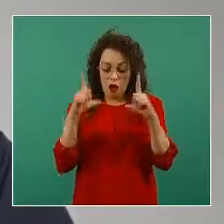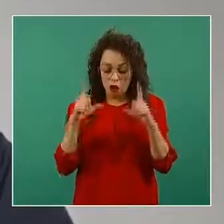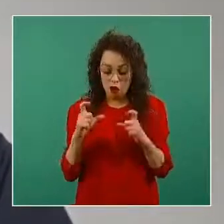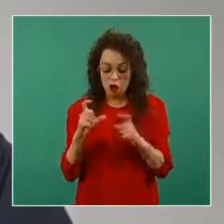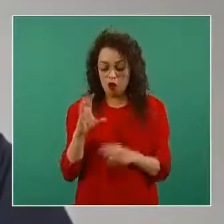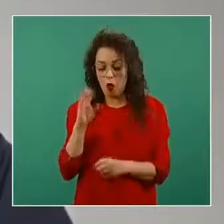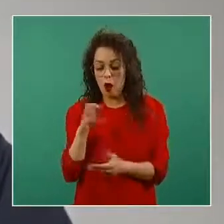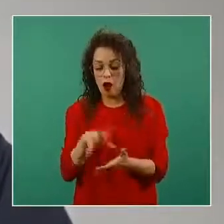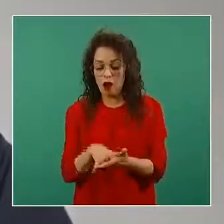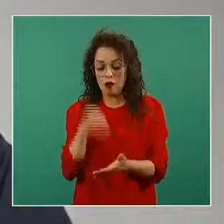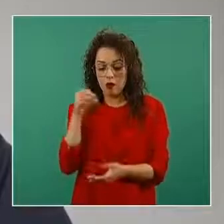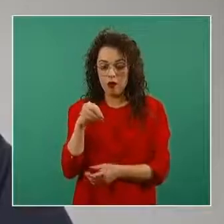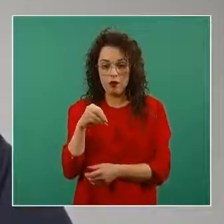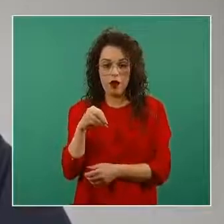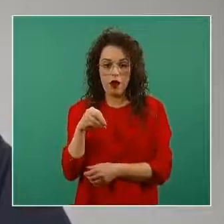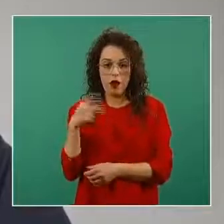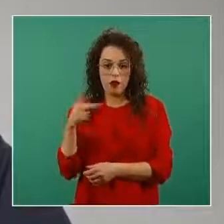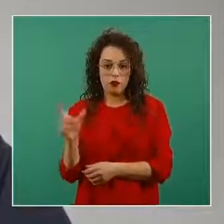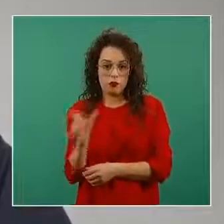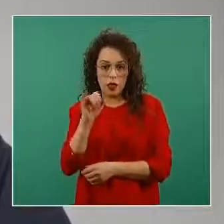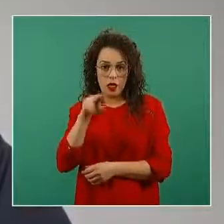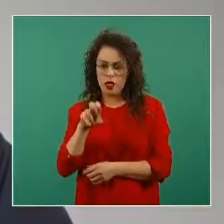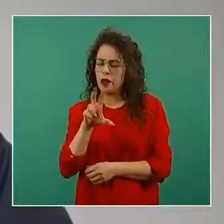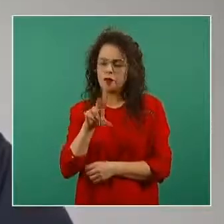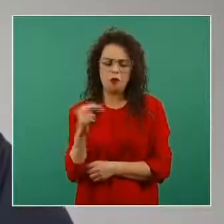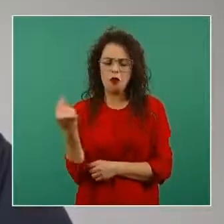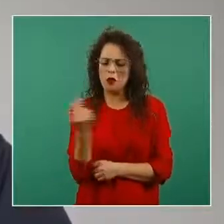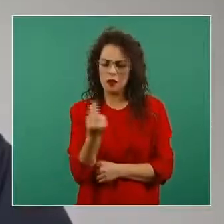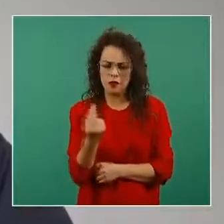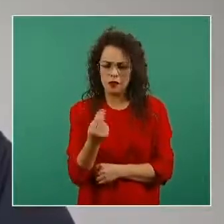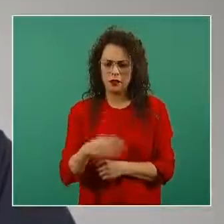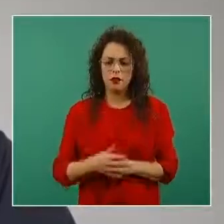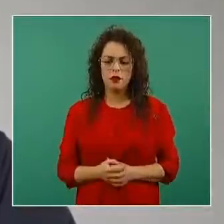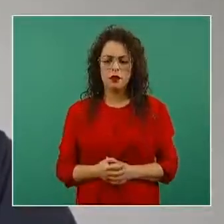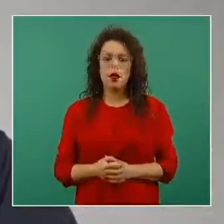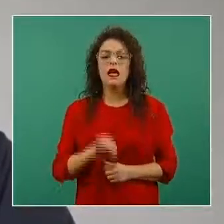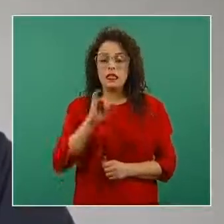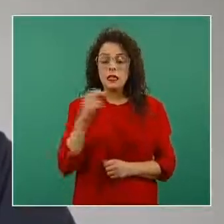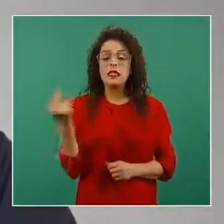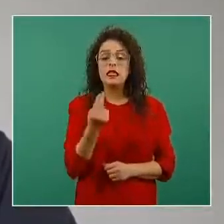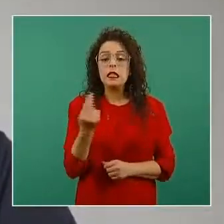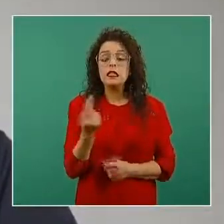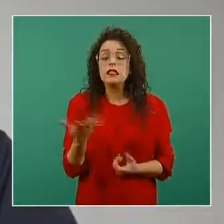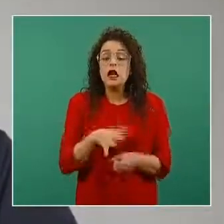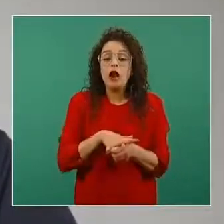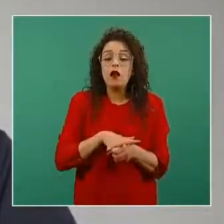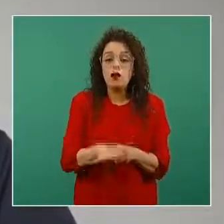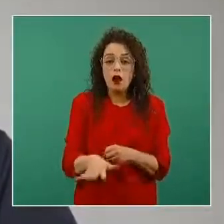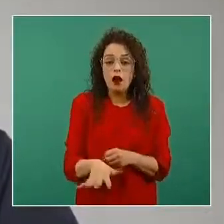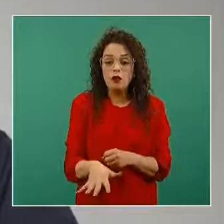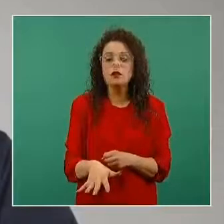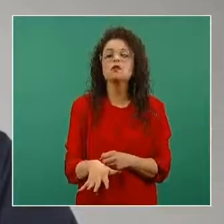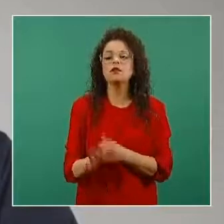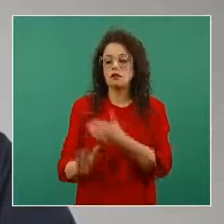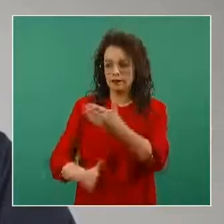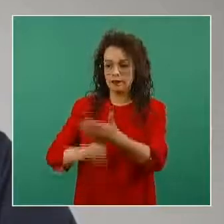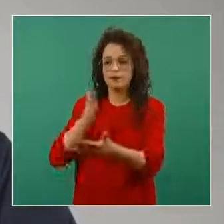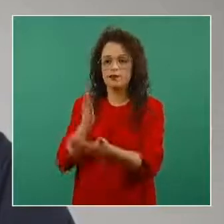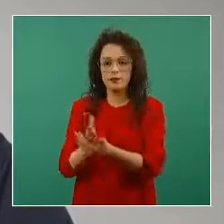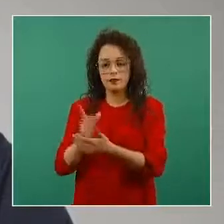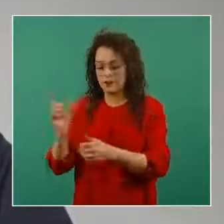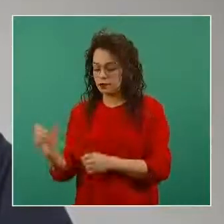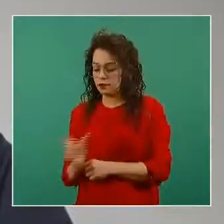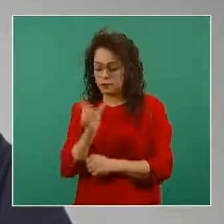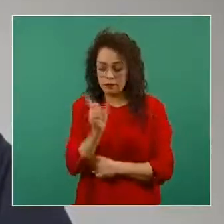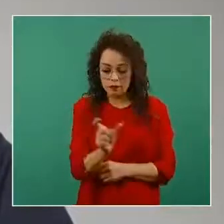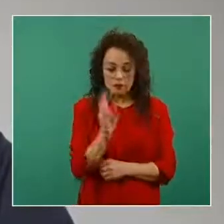copia de nuestra identificación. No es necesario. Lo que es necesario es sí poder identificarnos, ahí lo resolverán